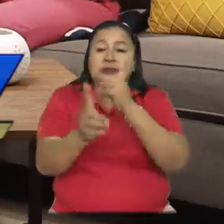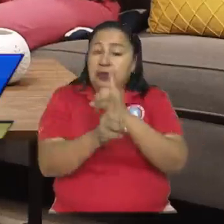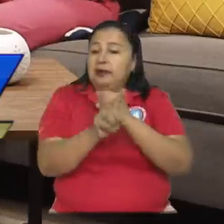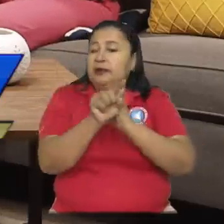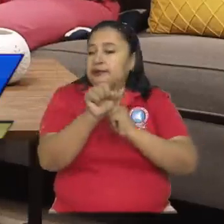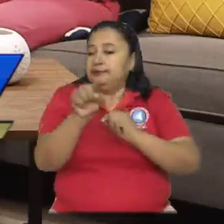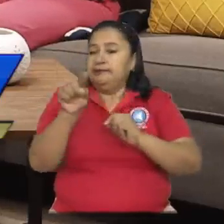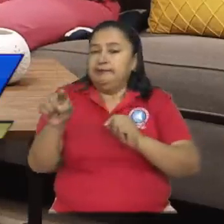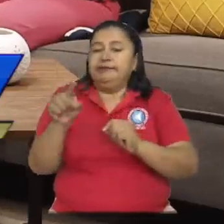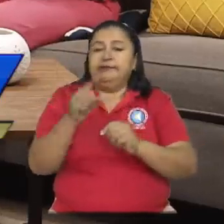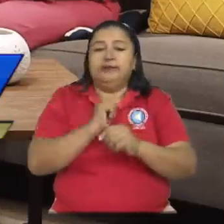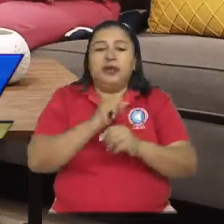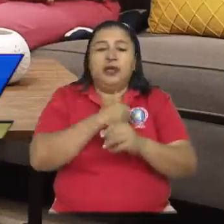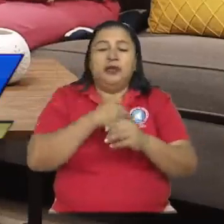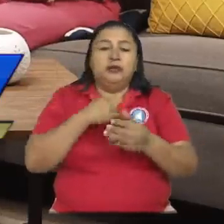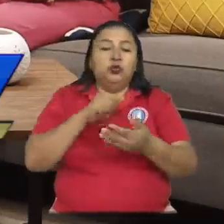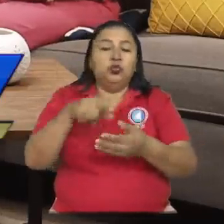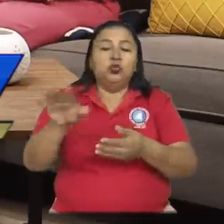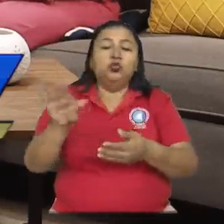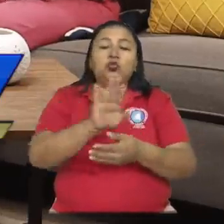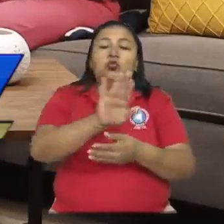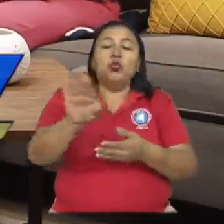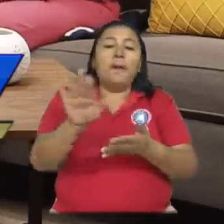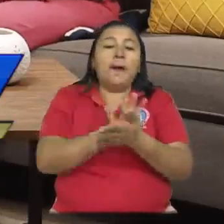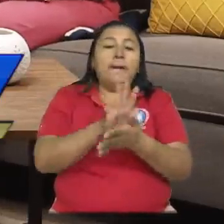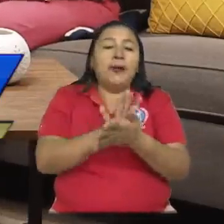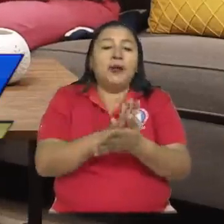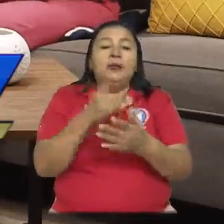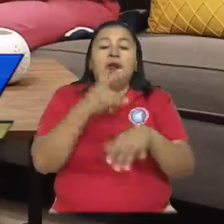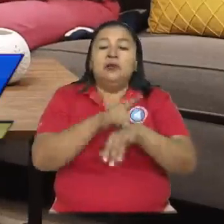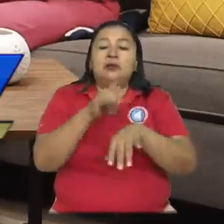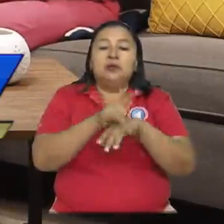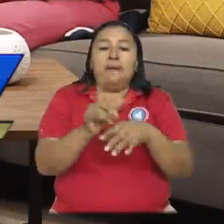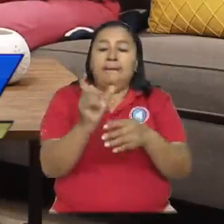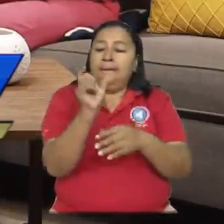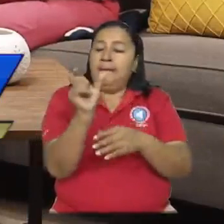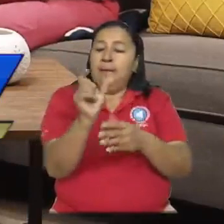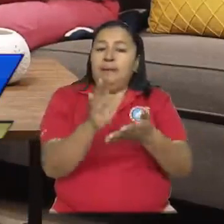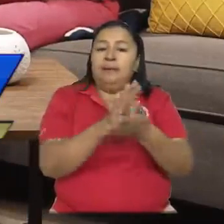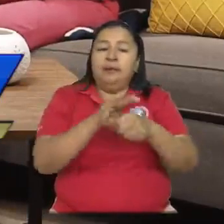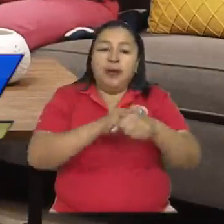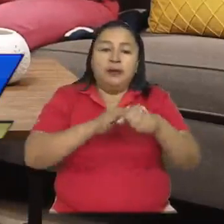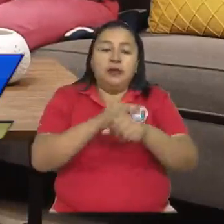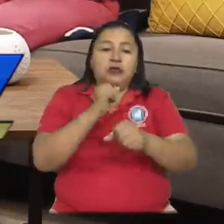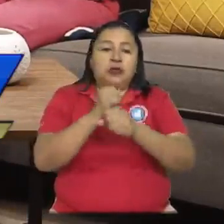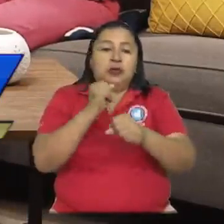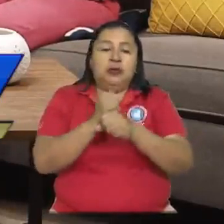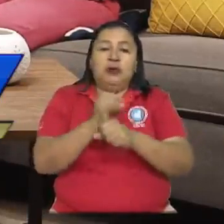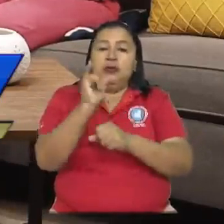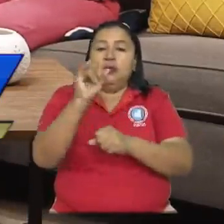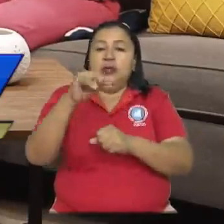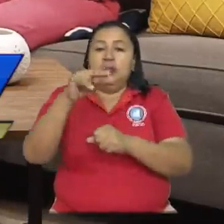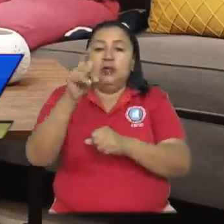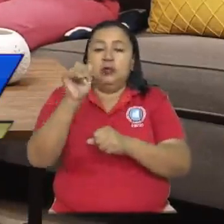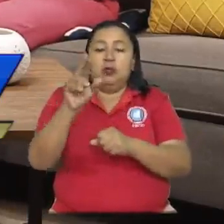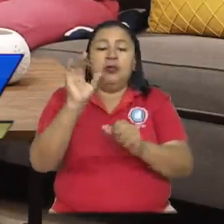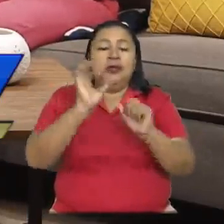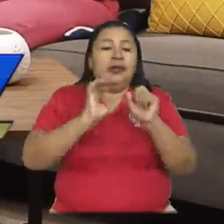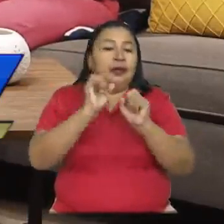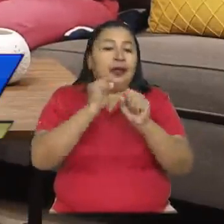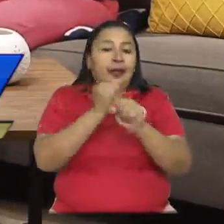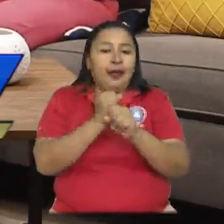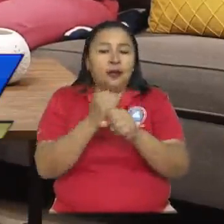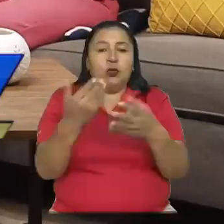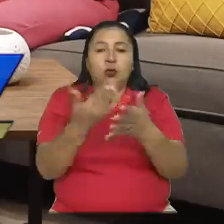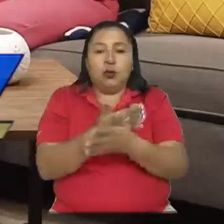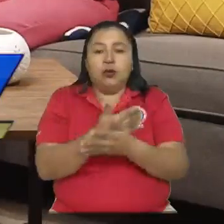también de hacer sus trámites para obtener su licencia de operación del INTUR, que eso se va renovando año con año. ¿Y